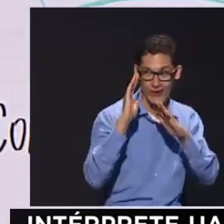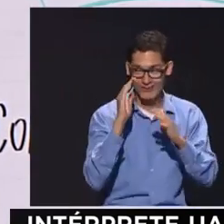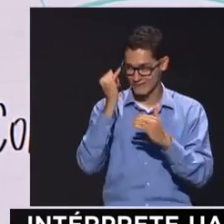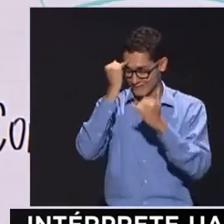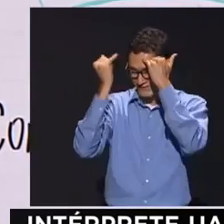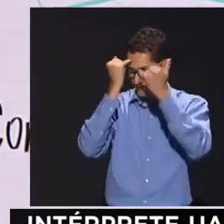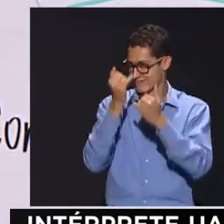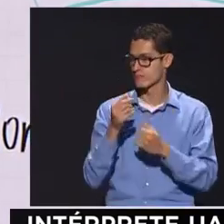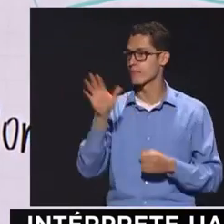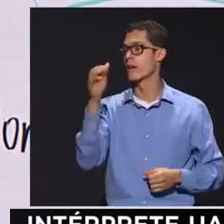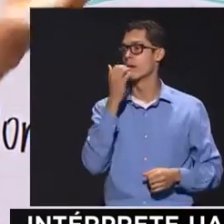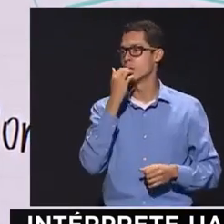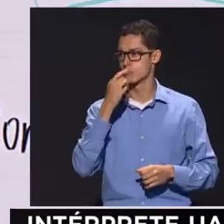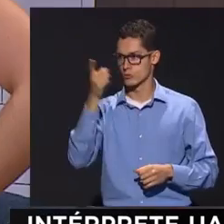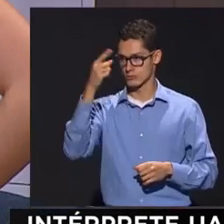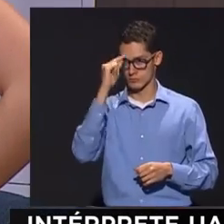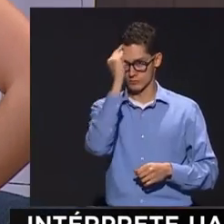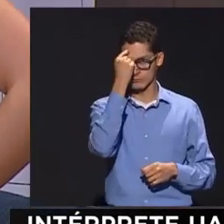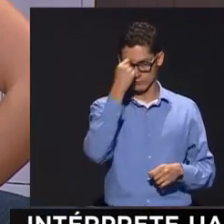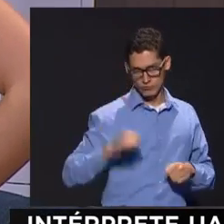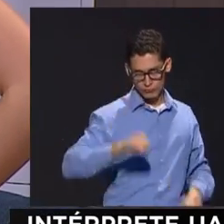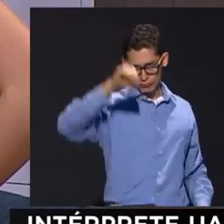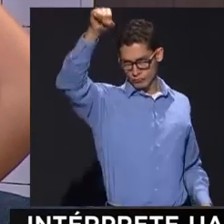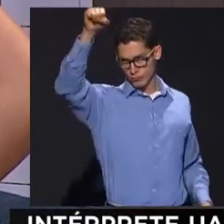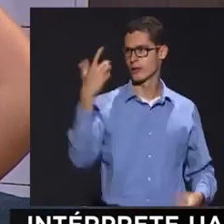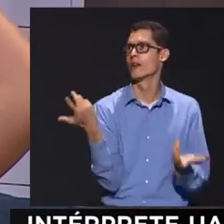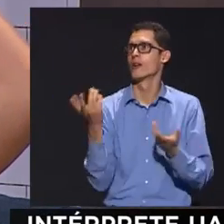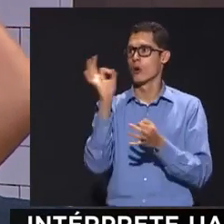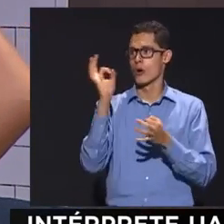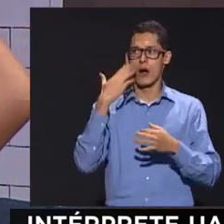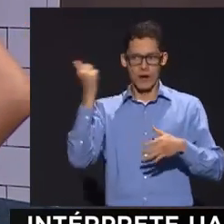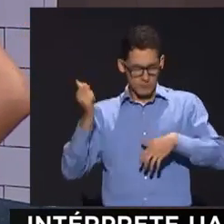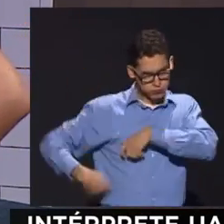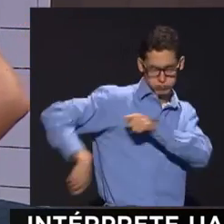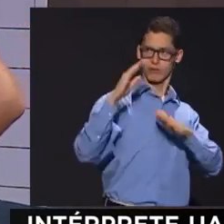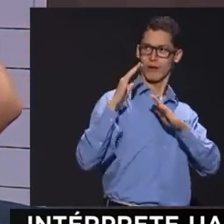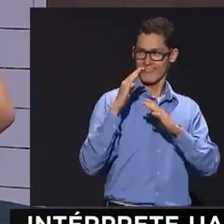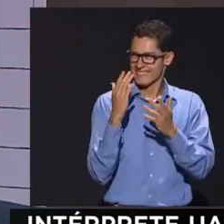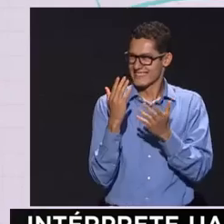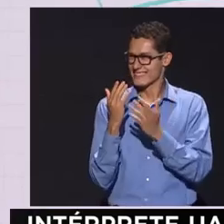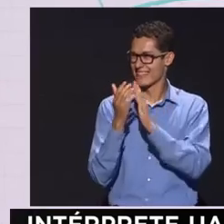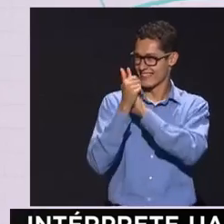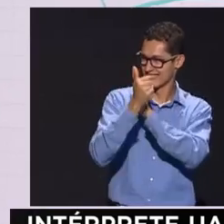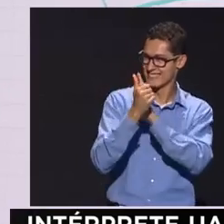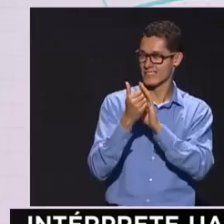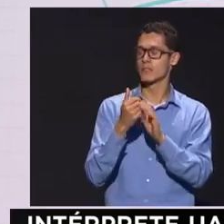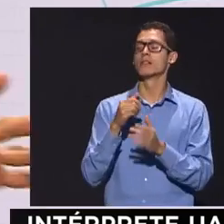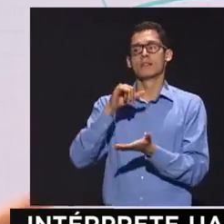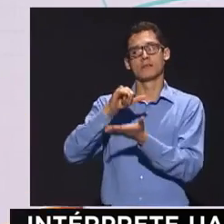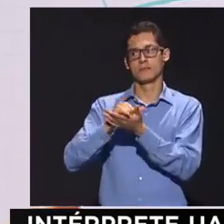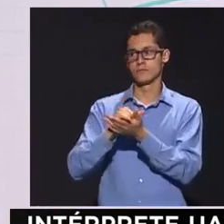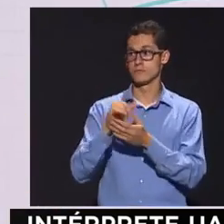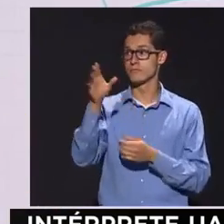personaje un superhéroe por ejemplo ahorita hablaban de combate artes marciales y uno de los personajes que ha estado mucho tiempo en varias generaciones